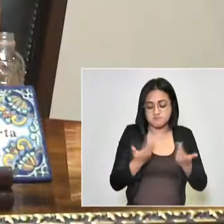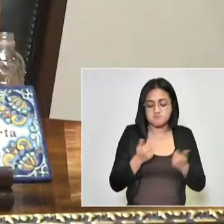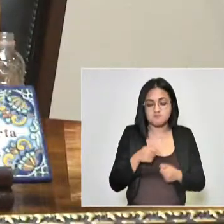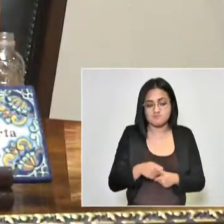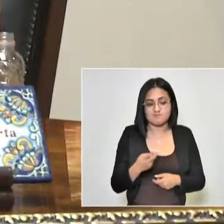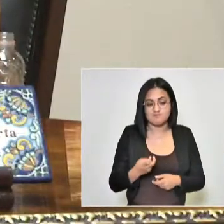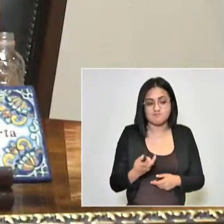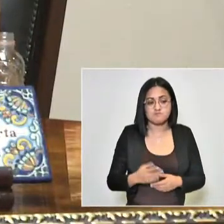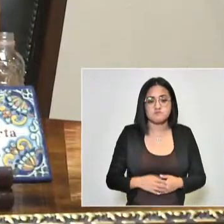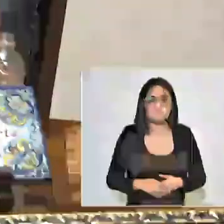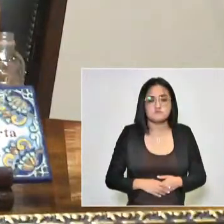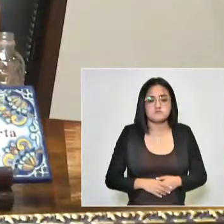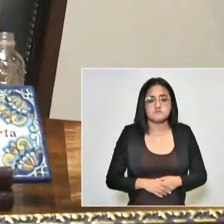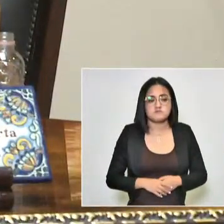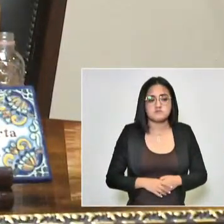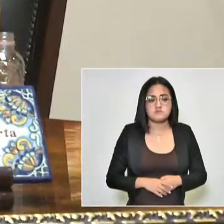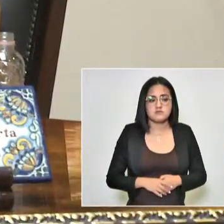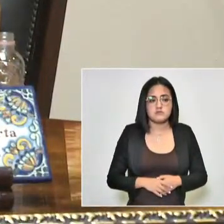ajustes de cuentas.